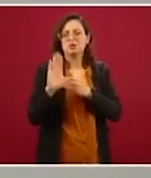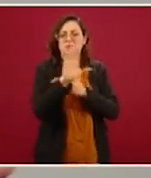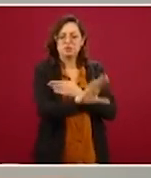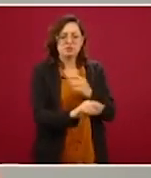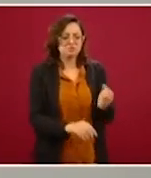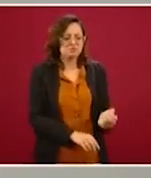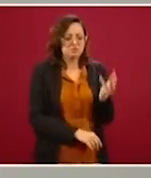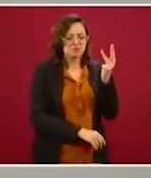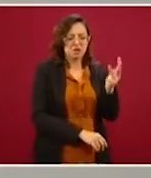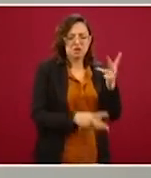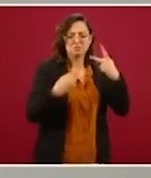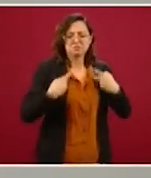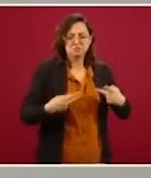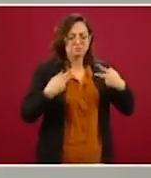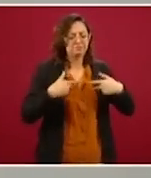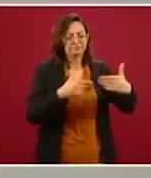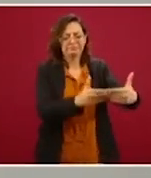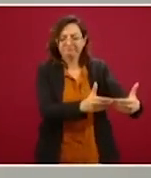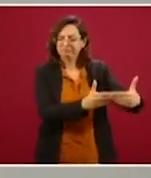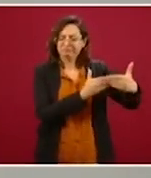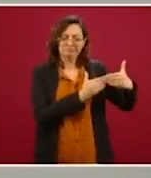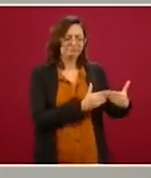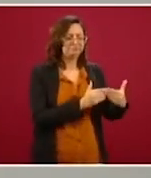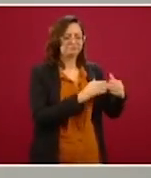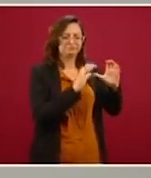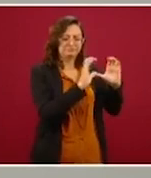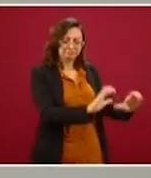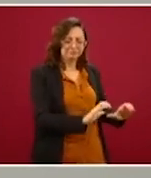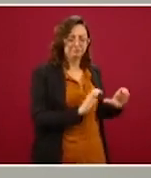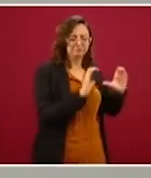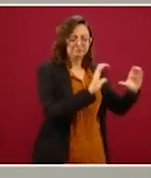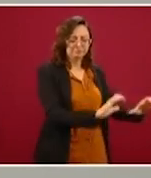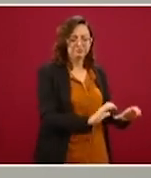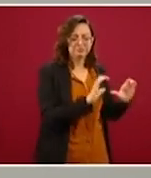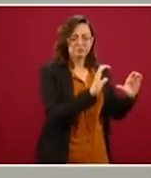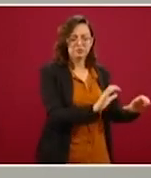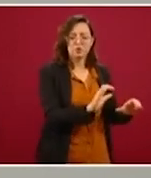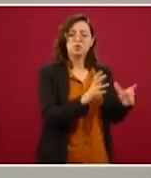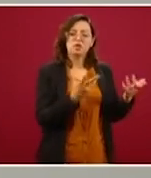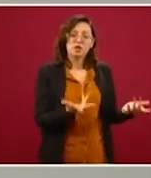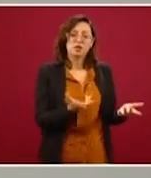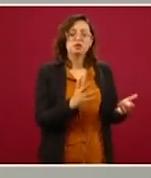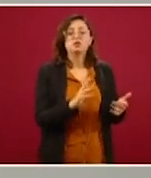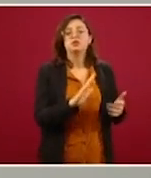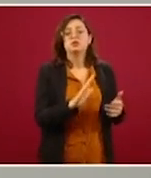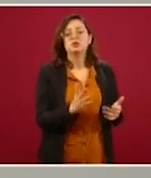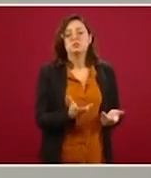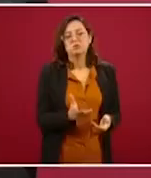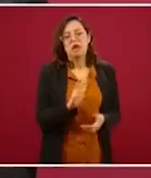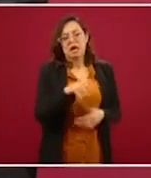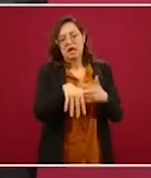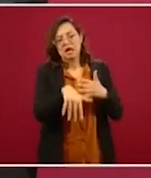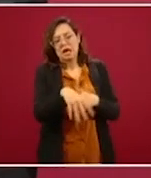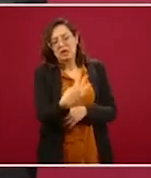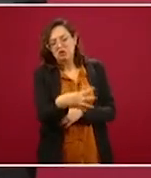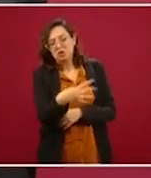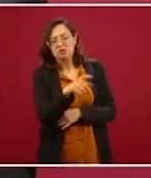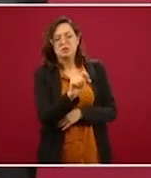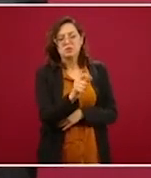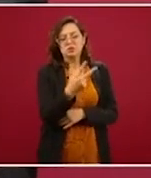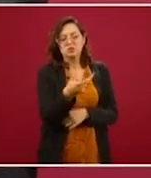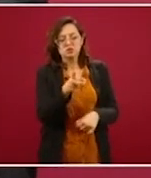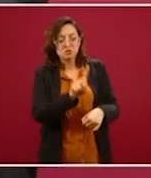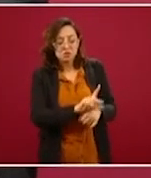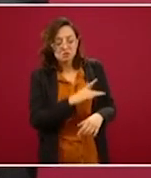sencilla, pero que compete a la sanidad, a los médicos, de saber en qué momento, después de 14, 28 días, esto se